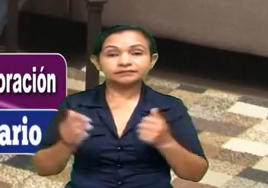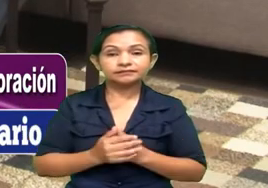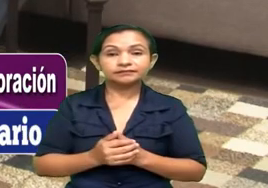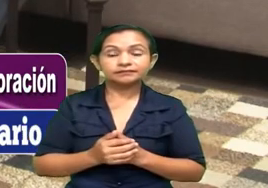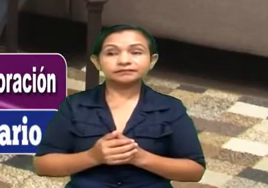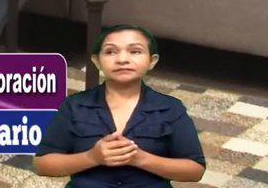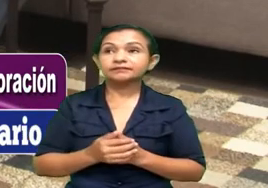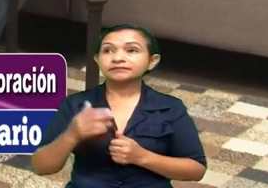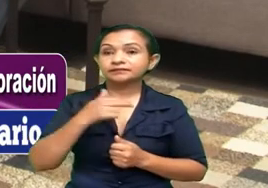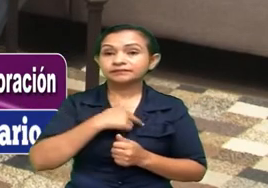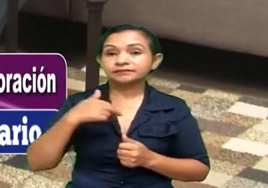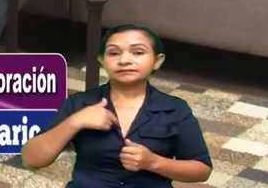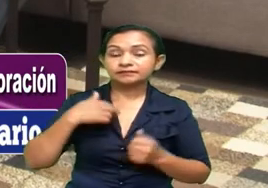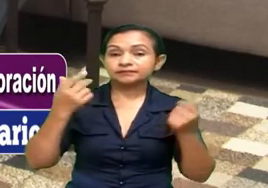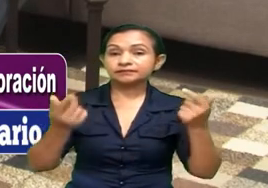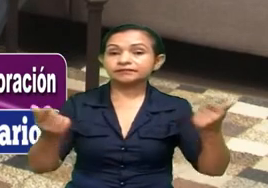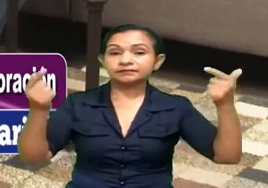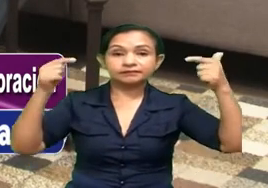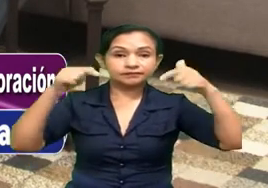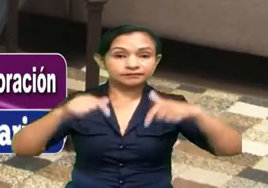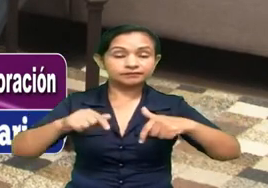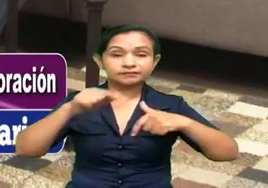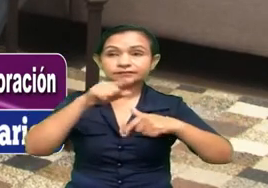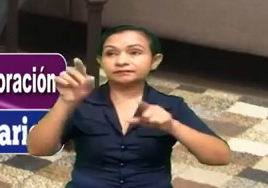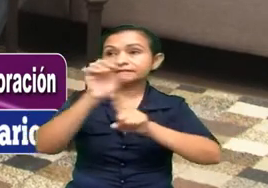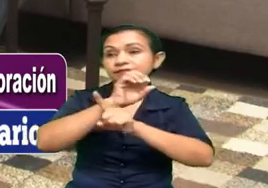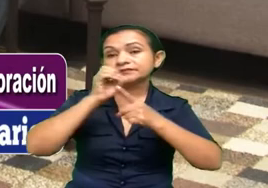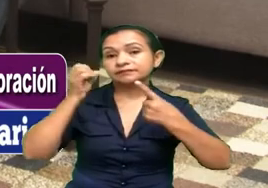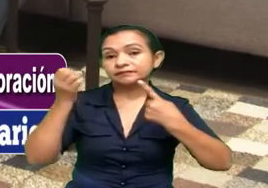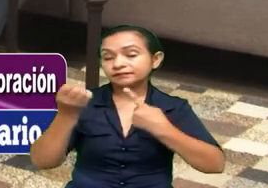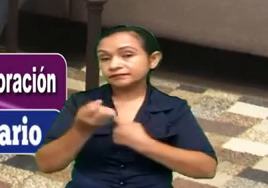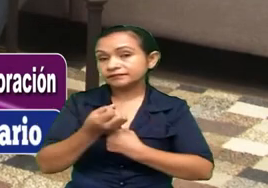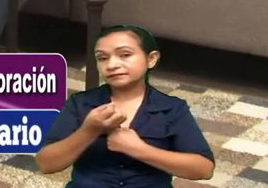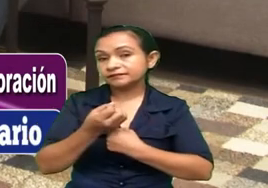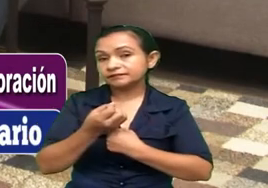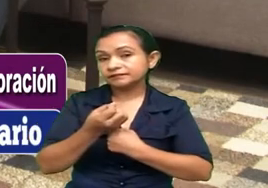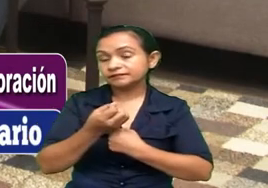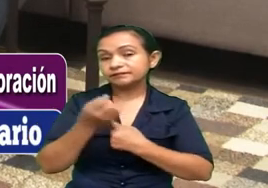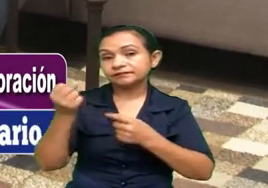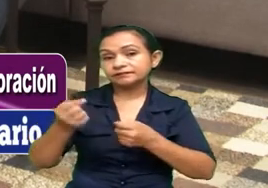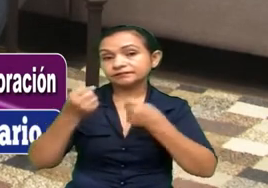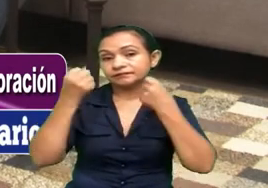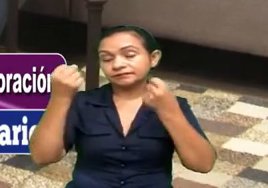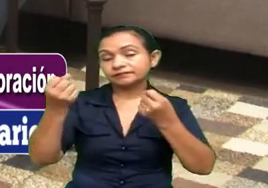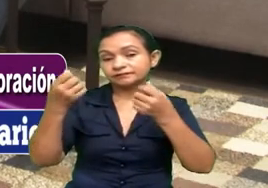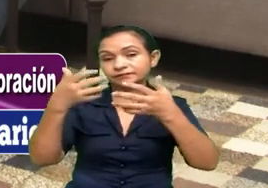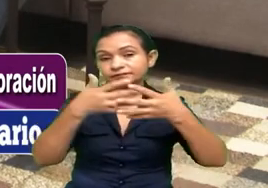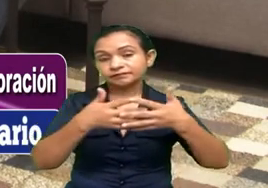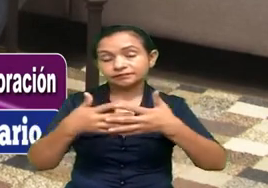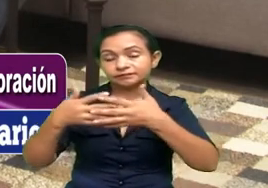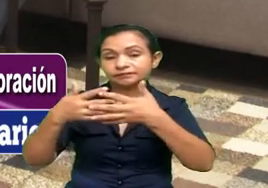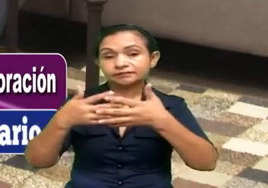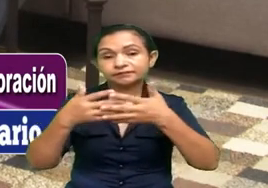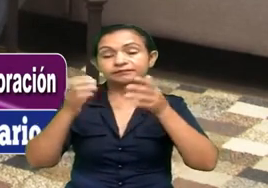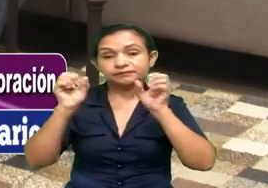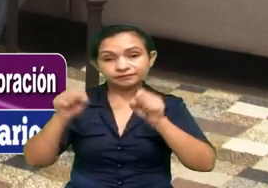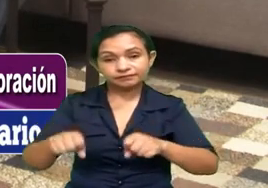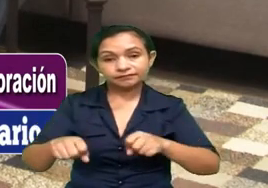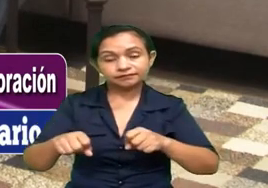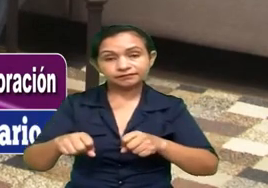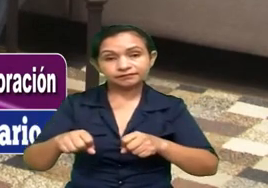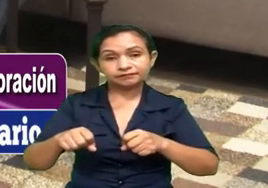lo que pasa ahora es que esos organismos son instrumentos del poder imperial, del poder norteamericano,